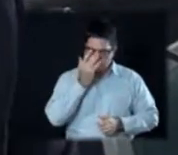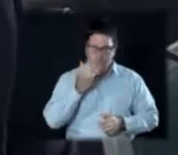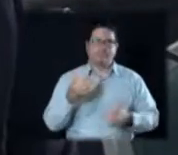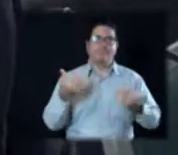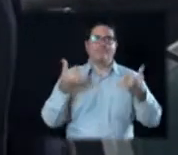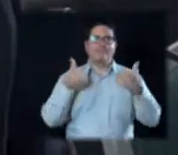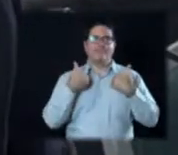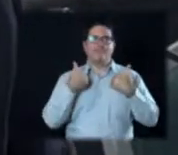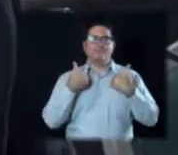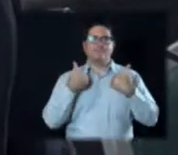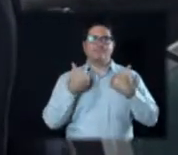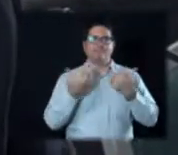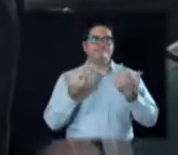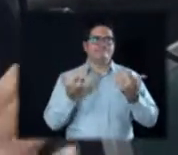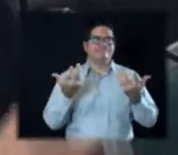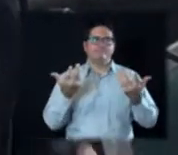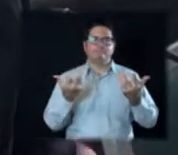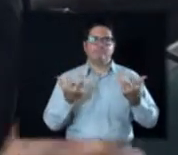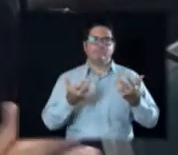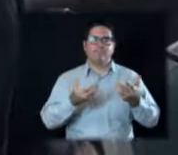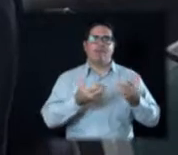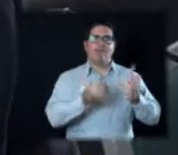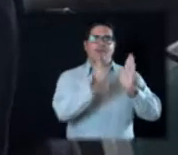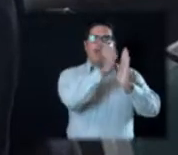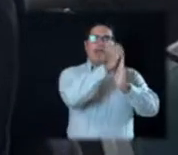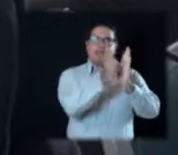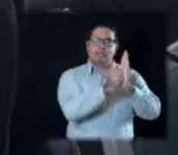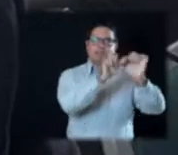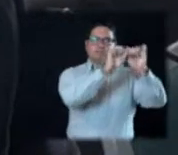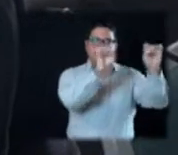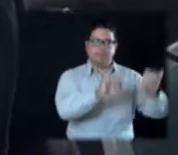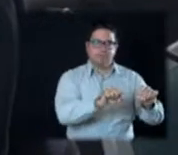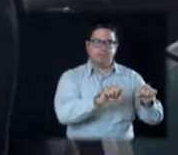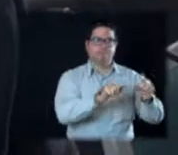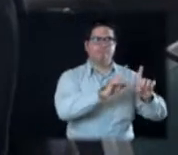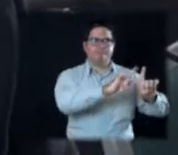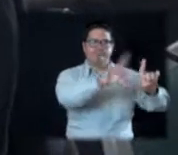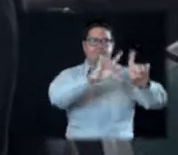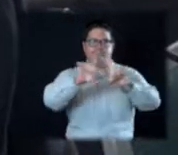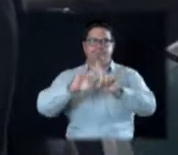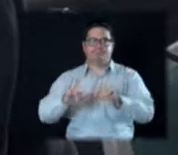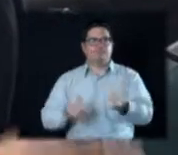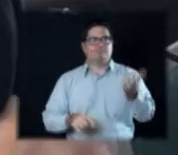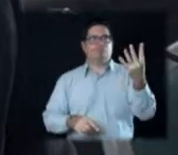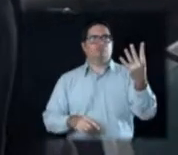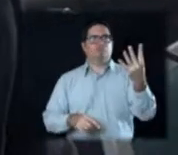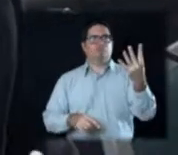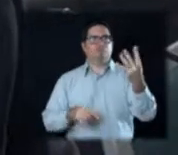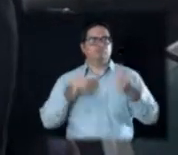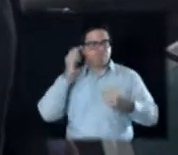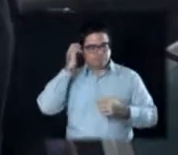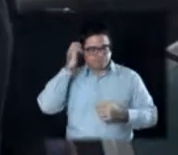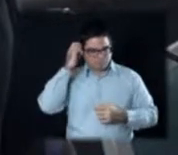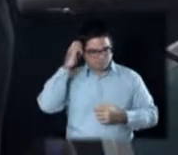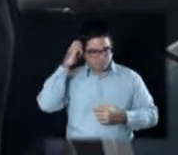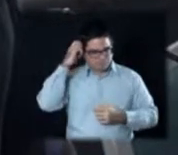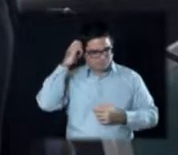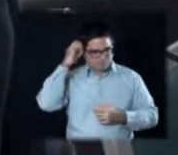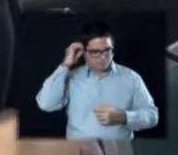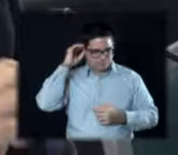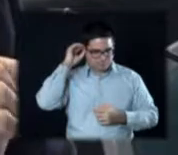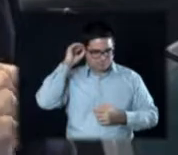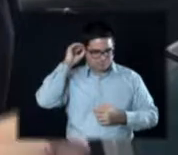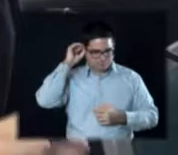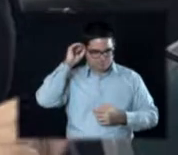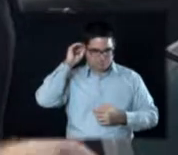que tenemos 4 sistemas de contabilidad diferentes a la misma vez. Y yo sé que en el último presupuesto que preparamos en el